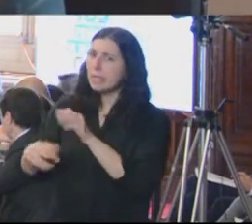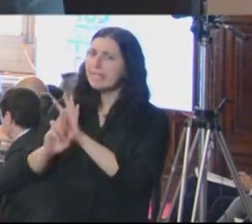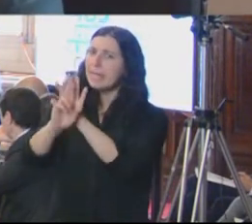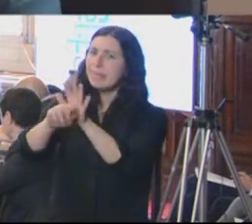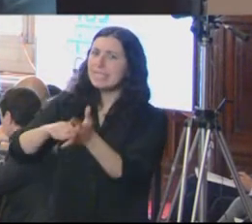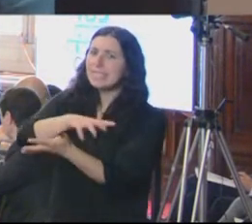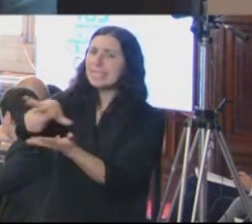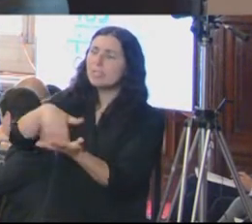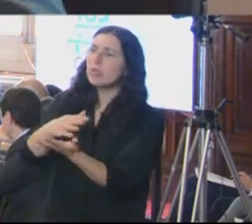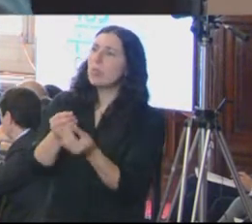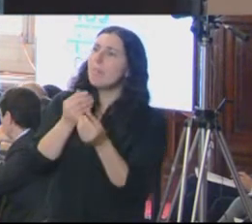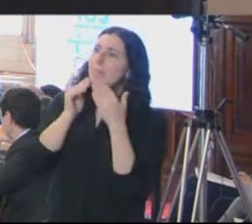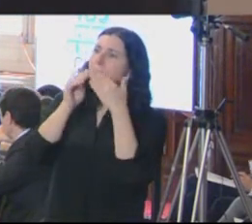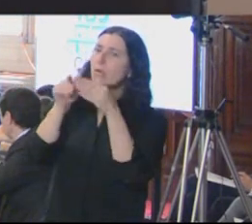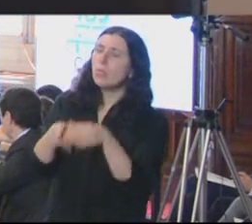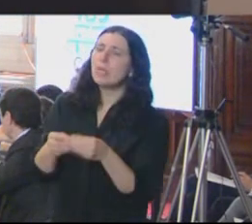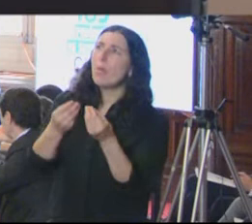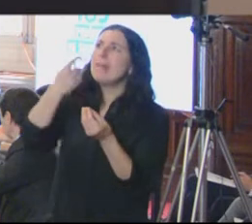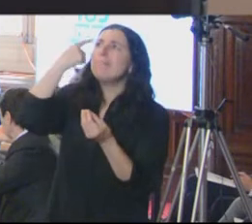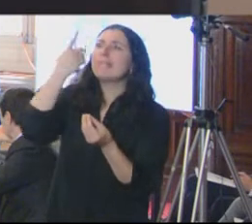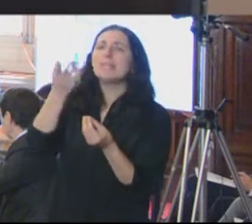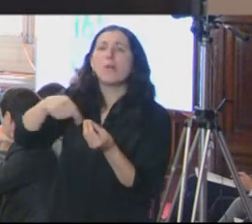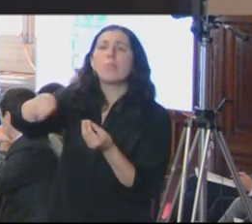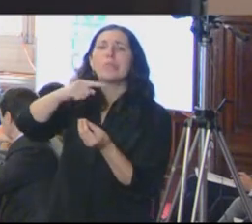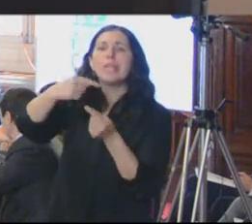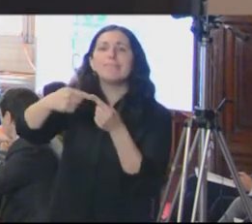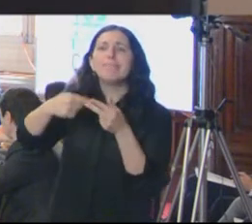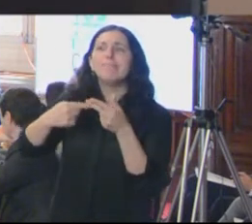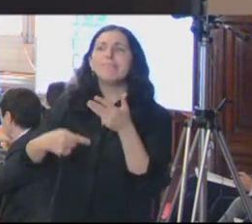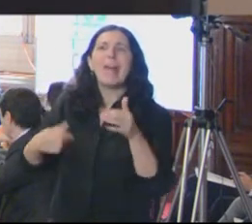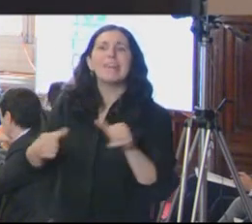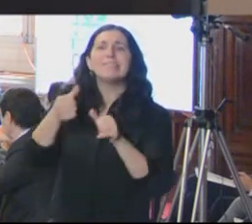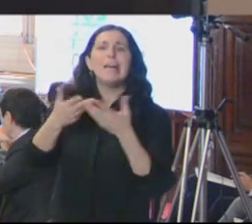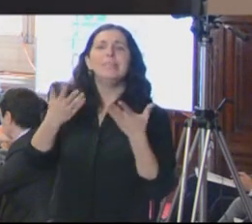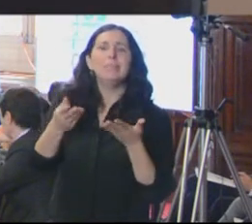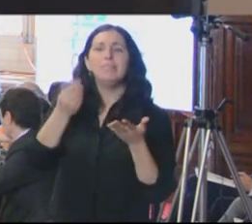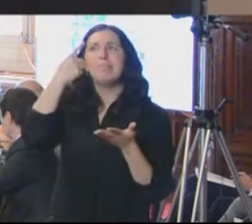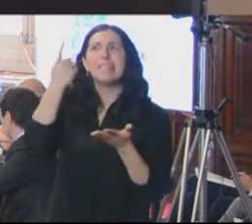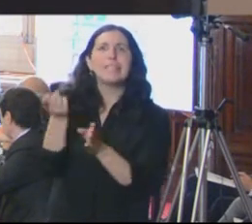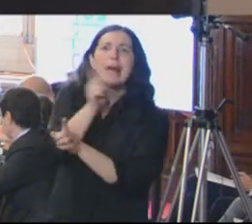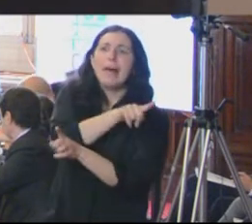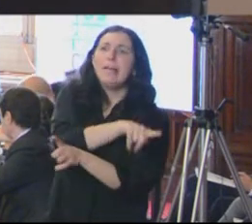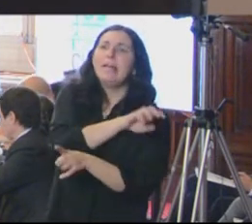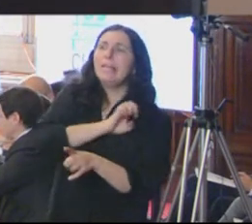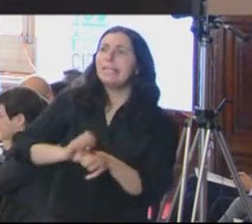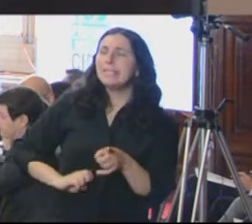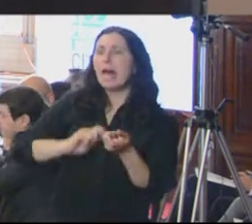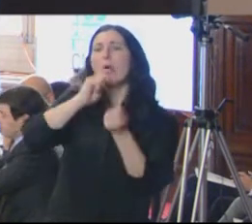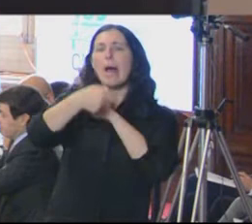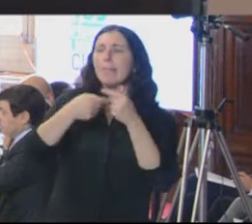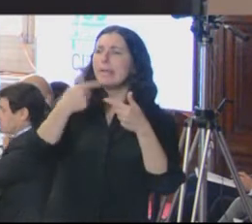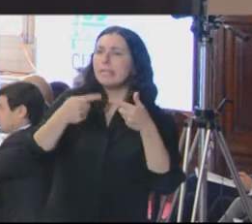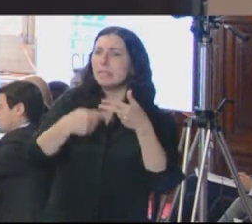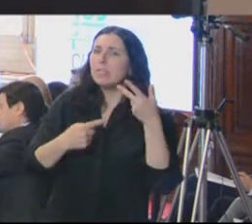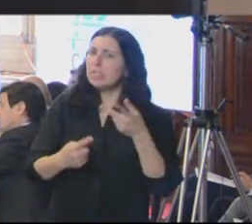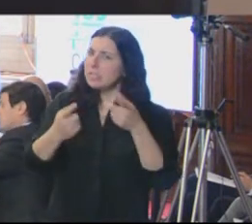cuáles estimarían que serían las medidas eficaces que debiera a adoptar el Estado, además de